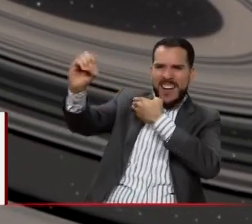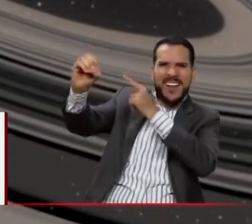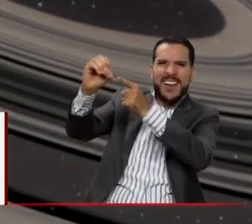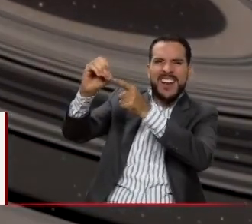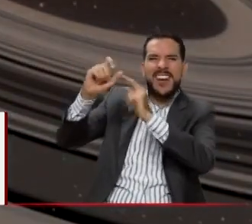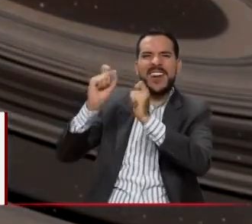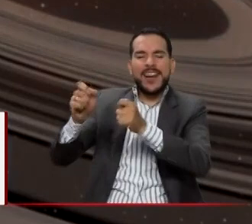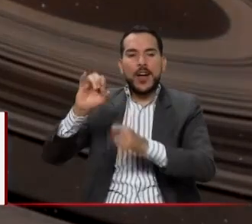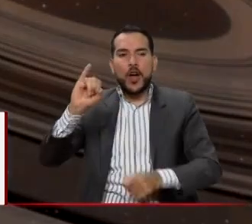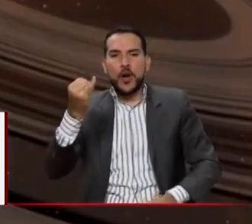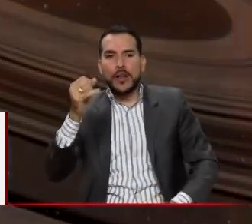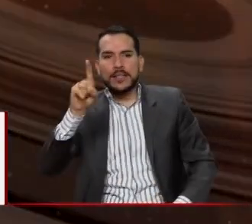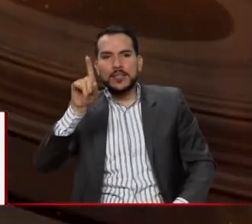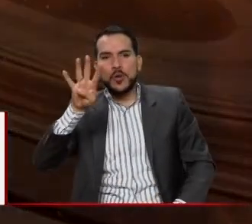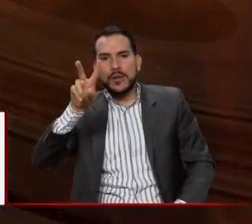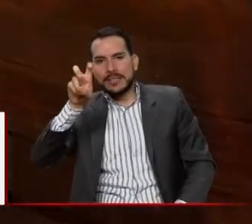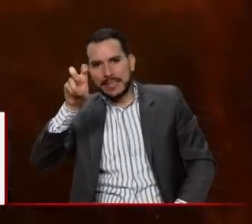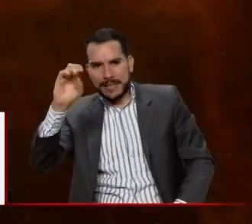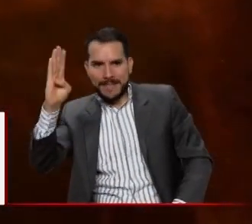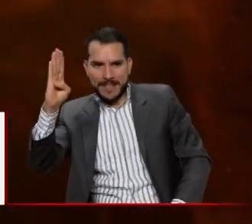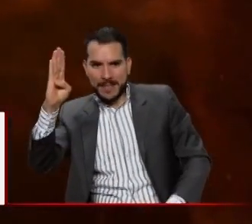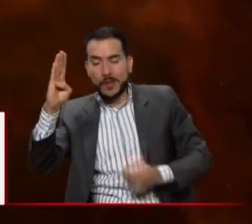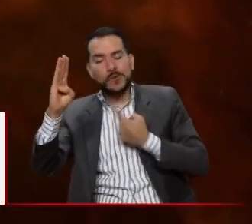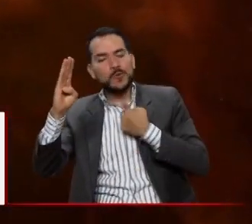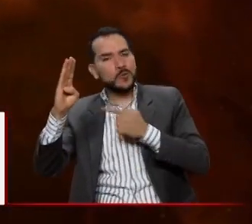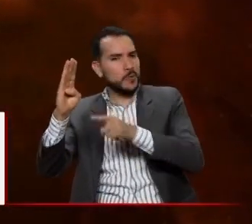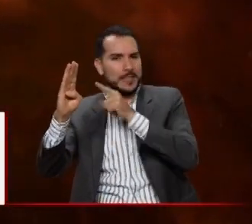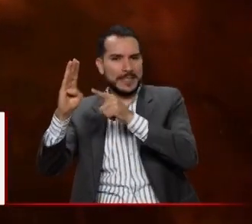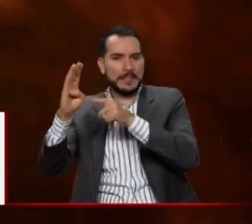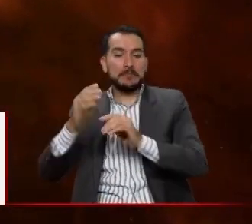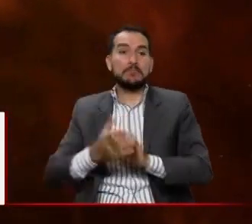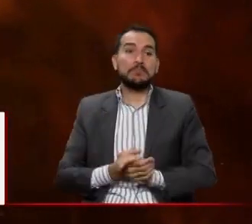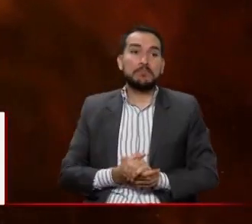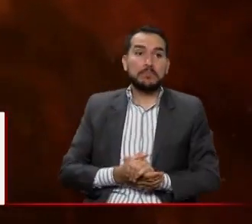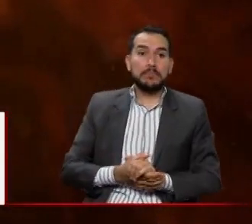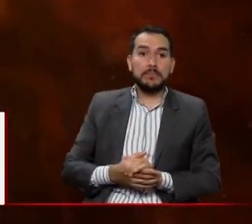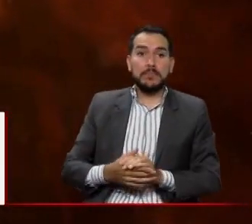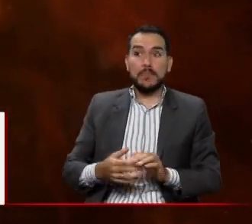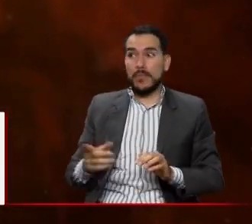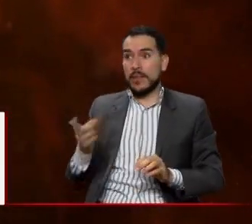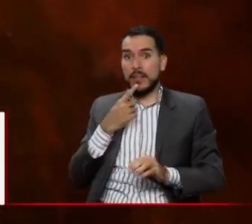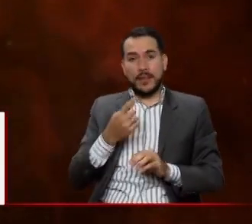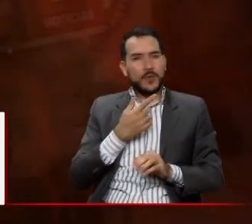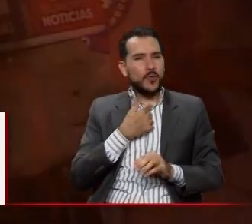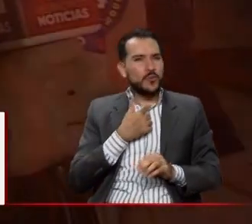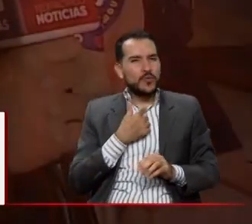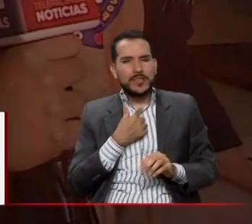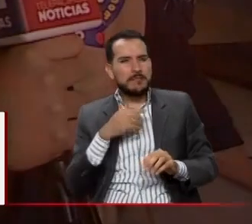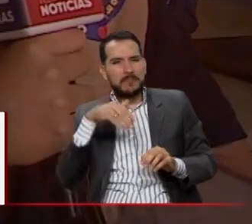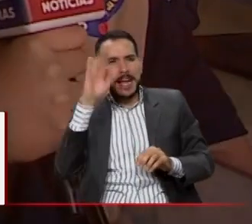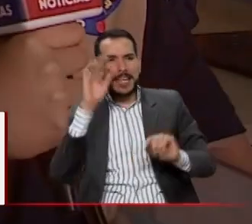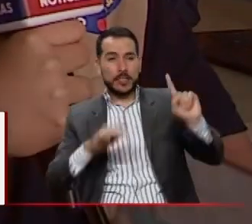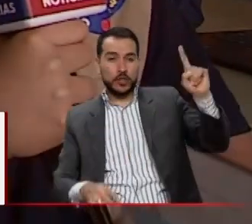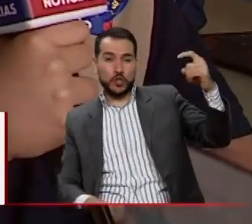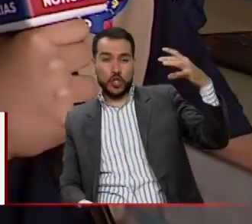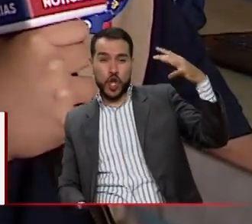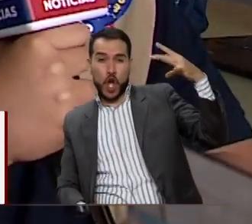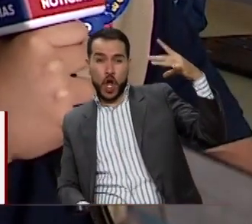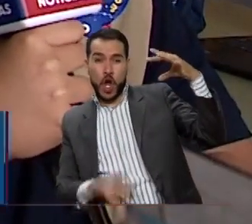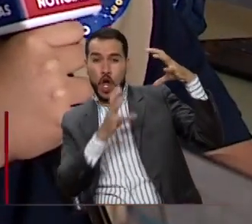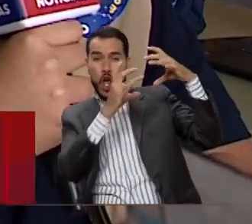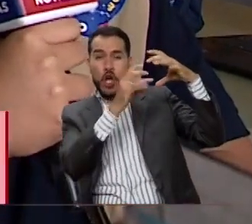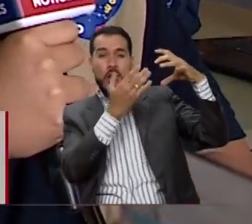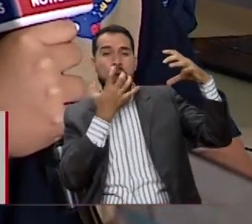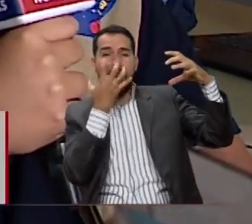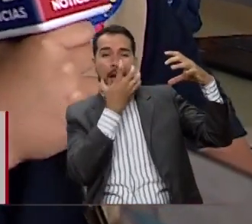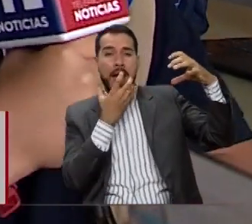cantidad de anillos que tiene el cuerpo Celeste favorito es el sol ya que nos mantiene a nosotros caliente y hace posible la vida en